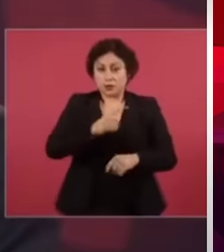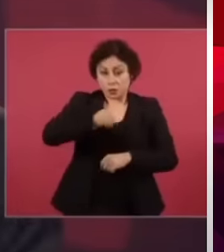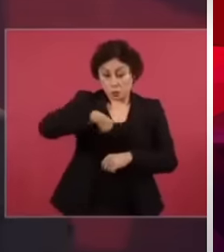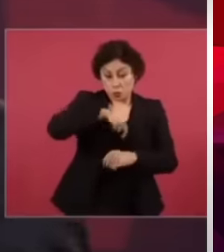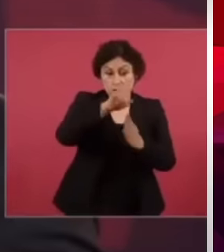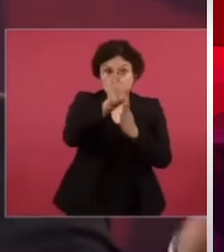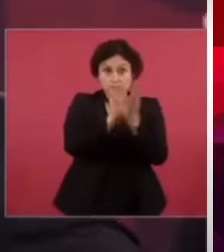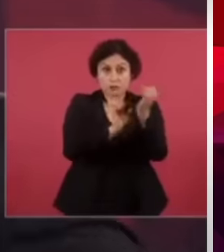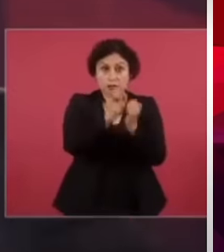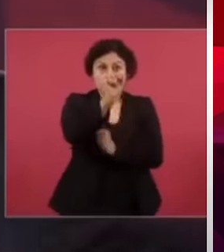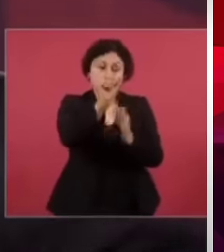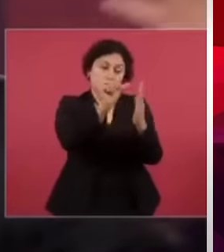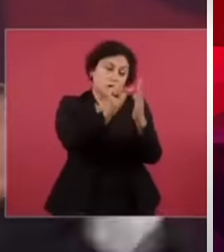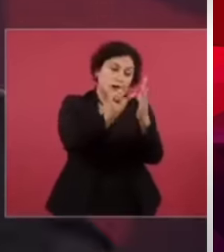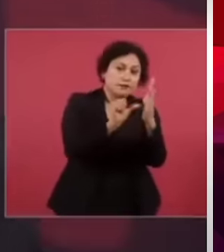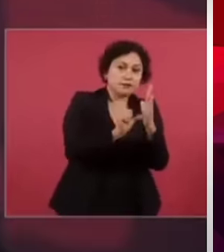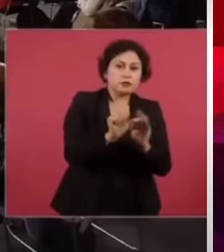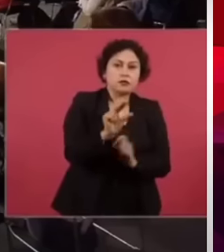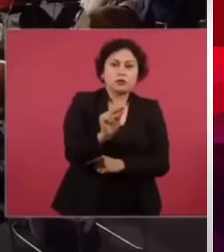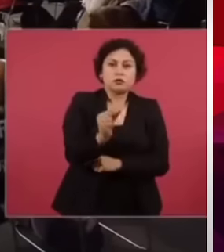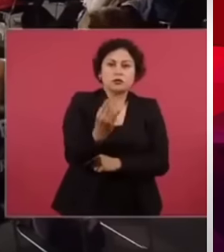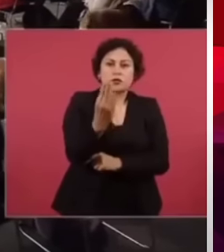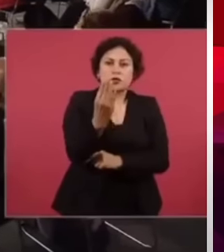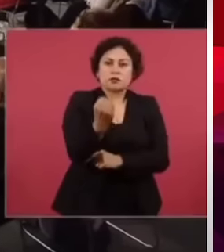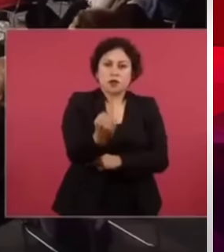89. Y antes,